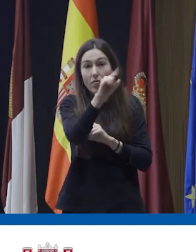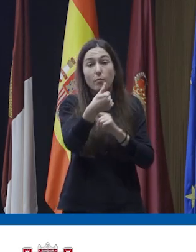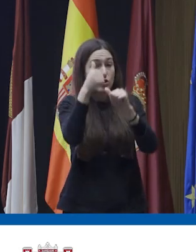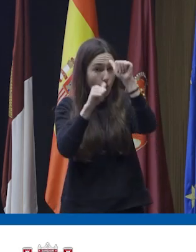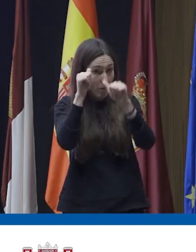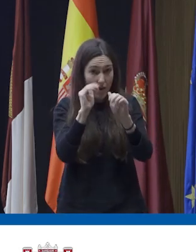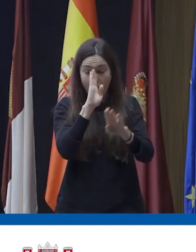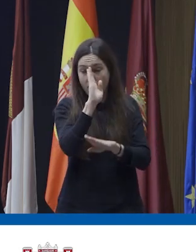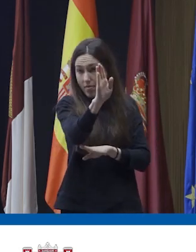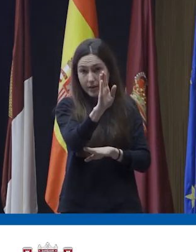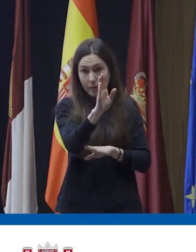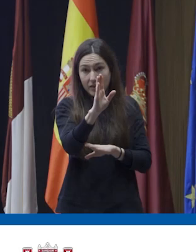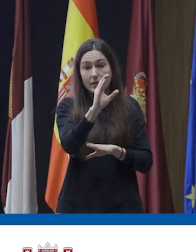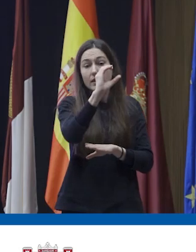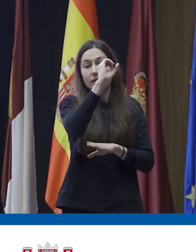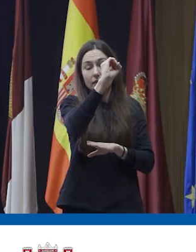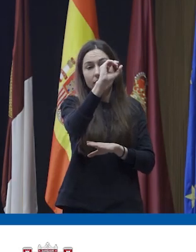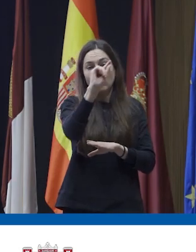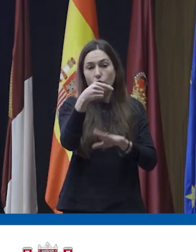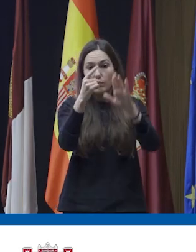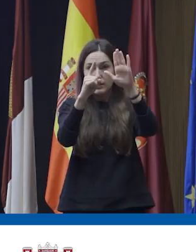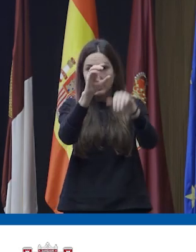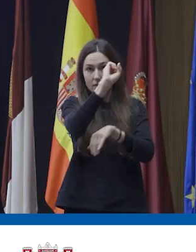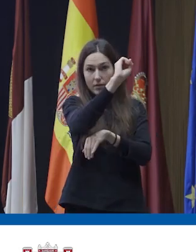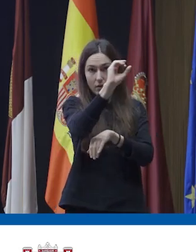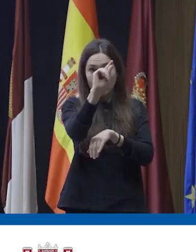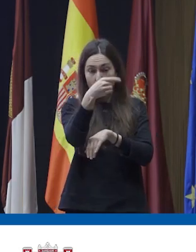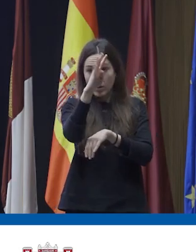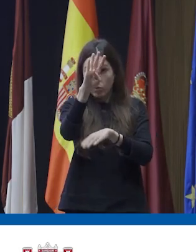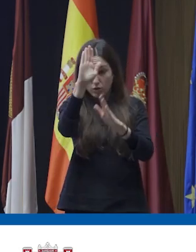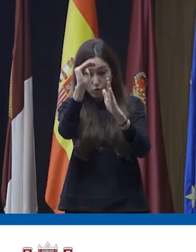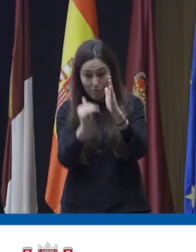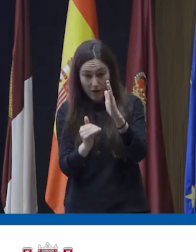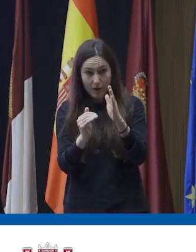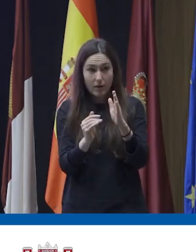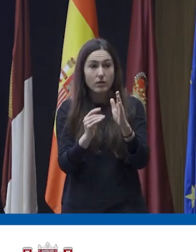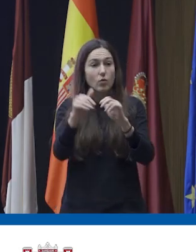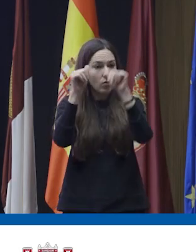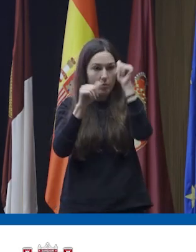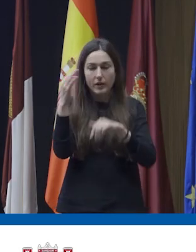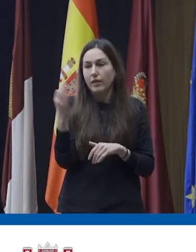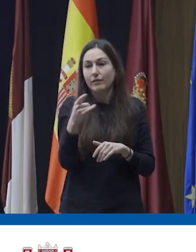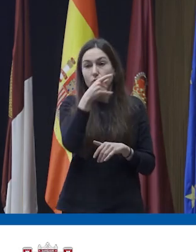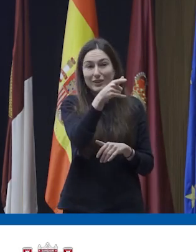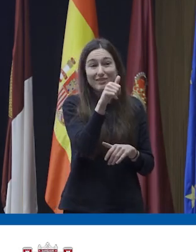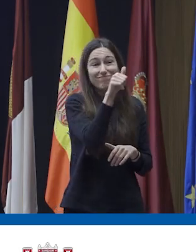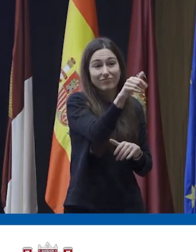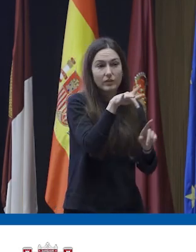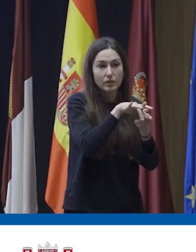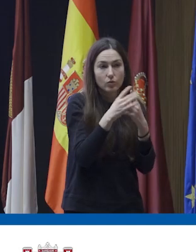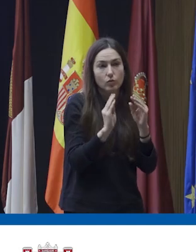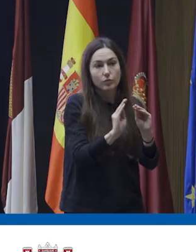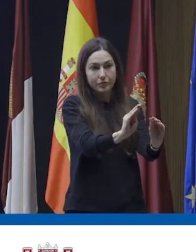la cirugía cuando la visión baja de 0,6-0,4. Entonces, en tu caso, normalmente